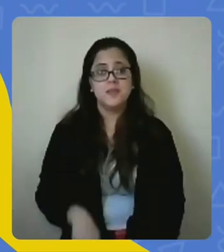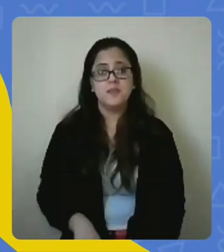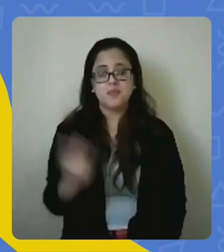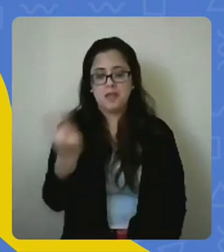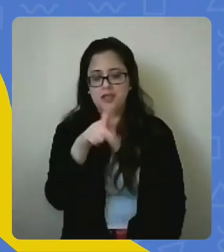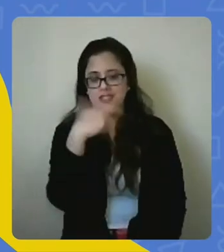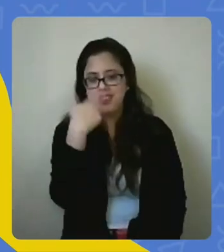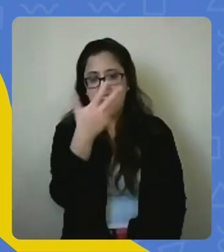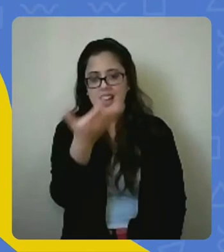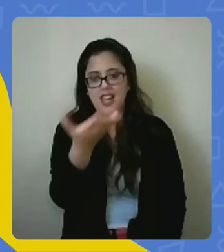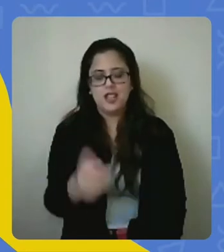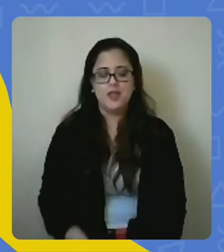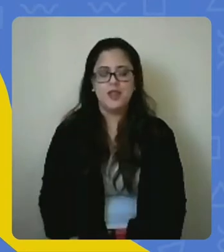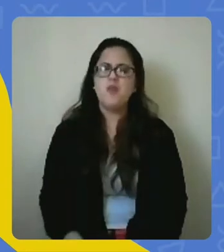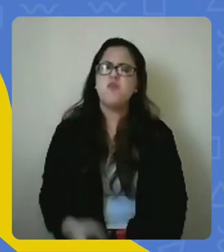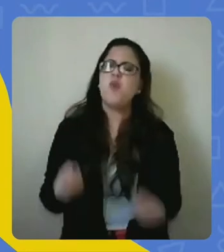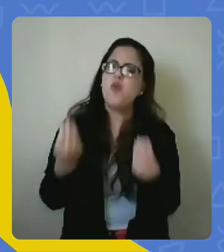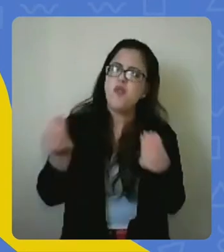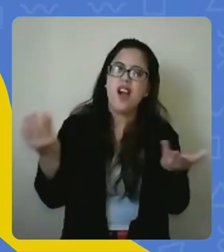Muy buena.